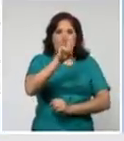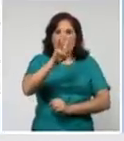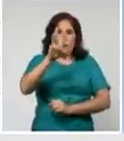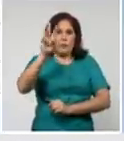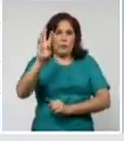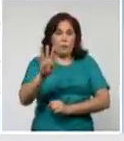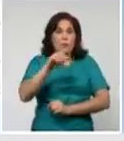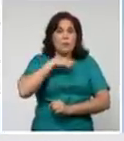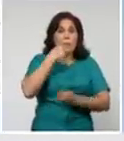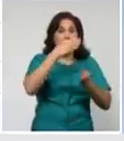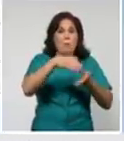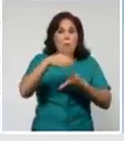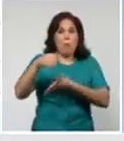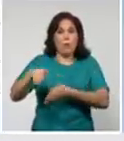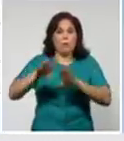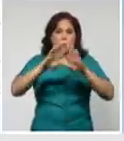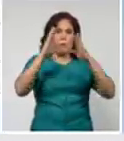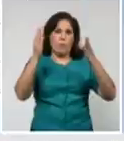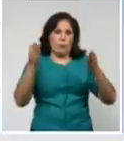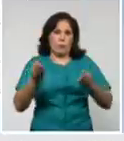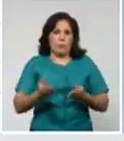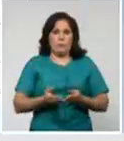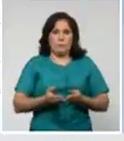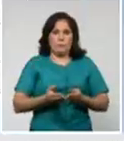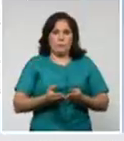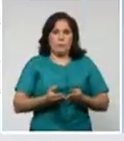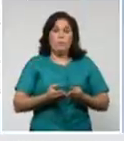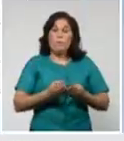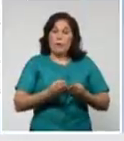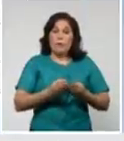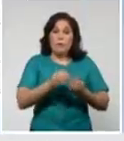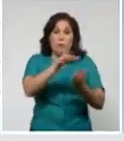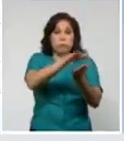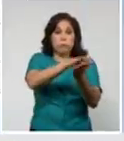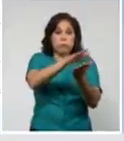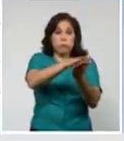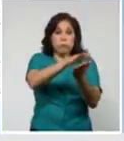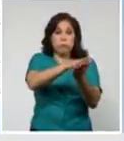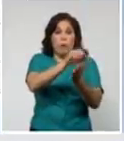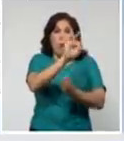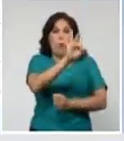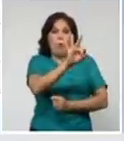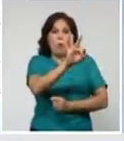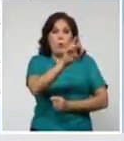6.334 fallecidos, que hace que se acumulen